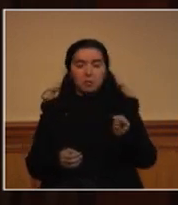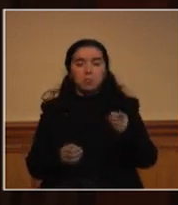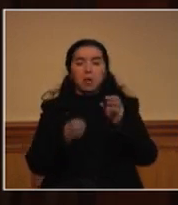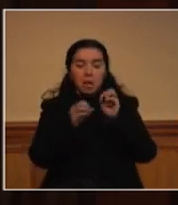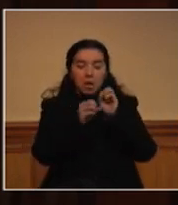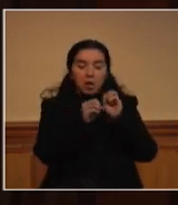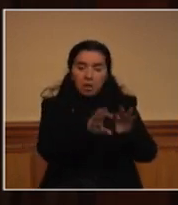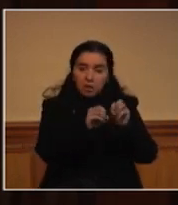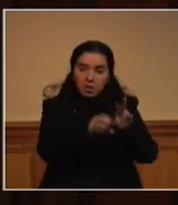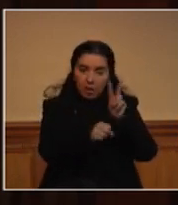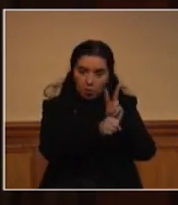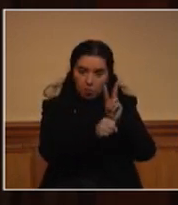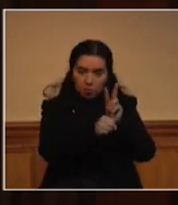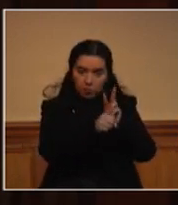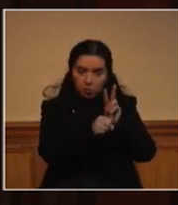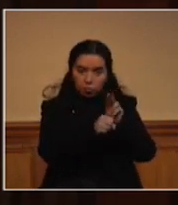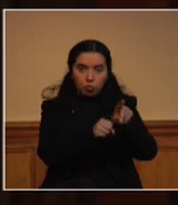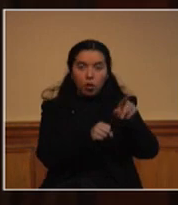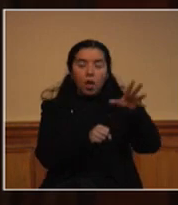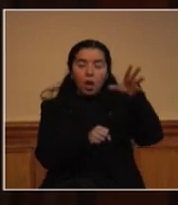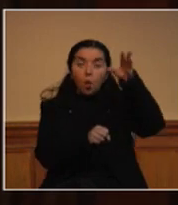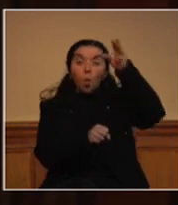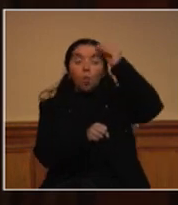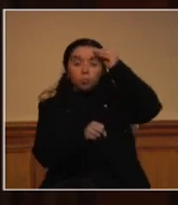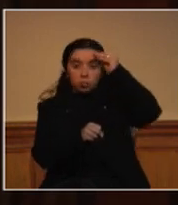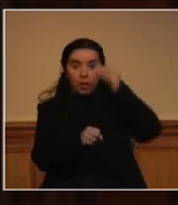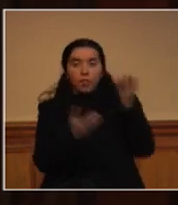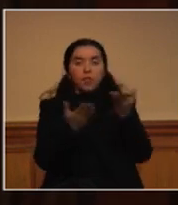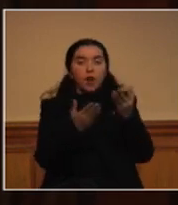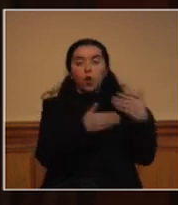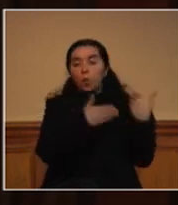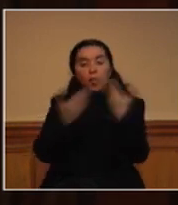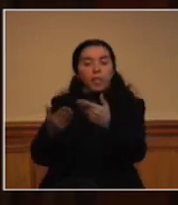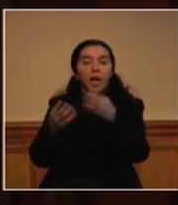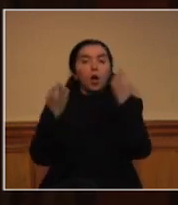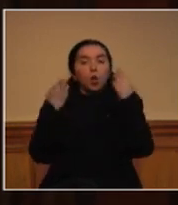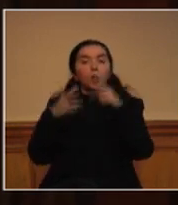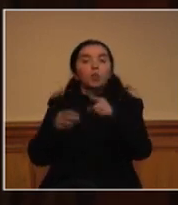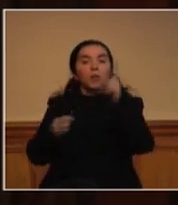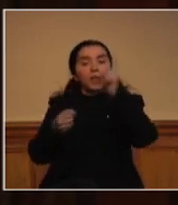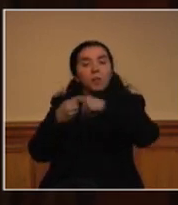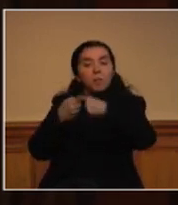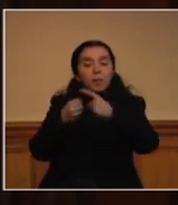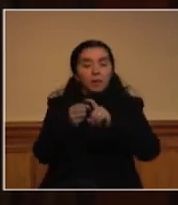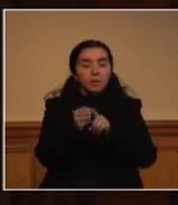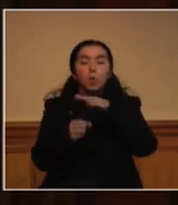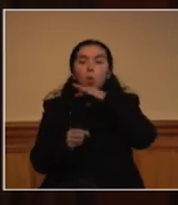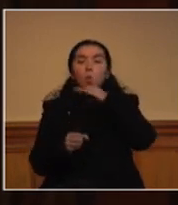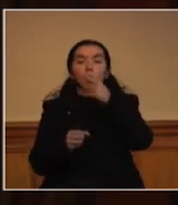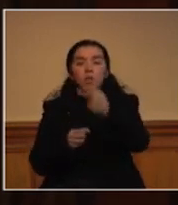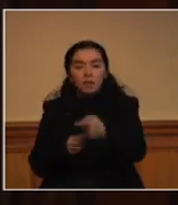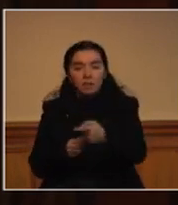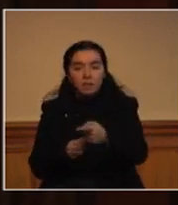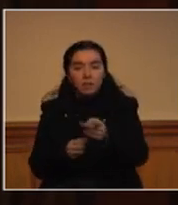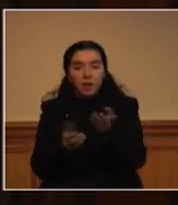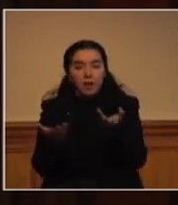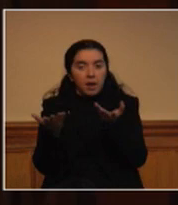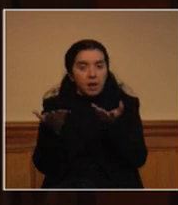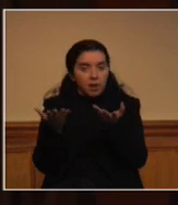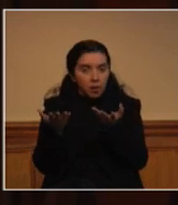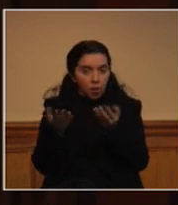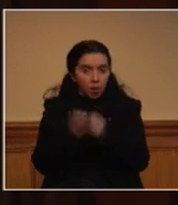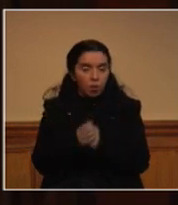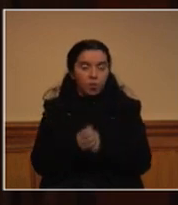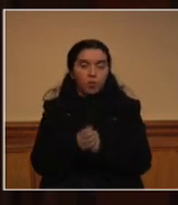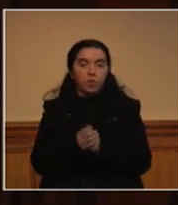instrucción, formación específica sobre cómo dar mayores oportunidades de participación, sobre cómo utilizar todas las técnicas y las